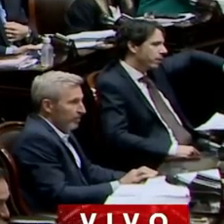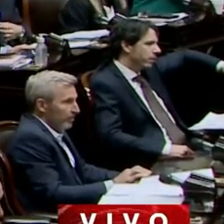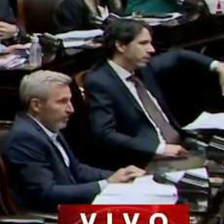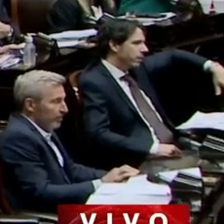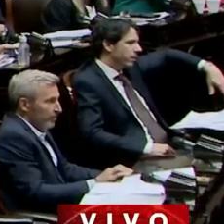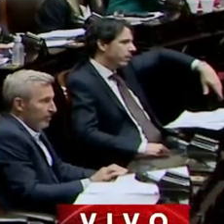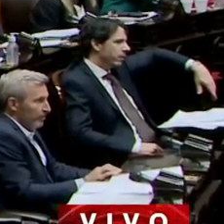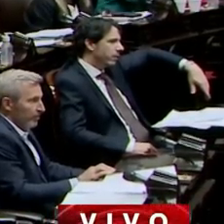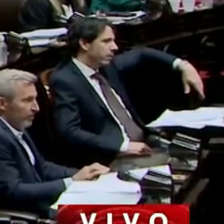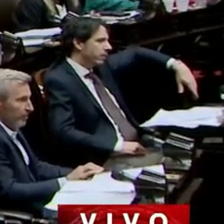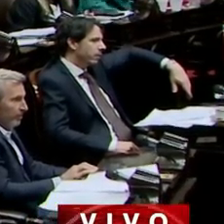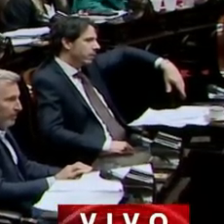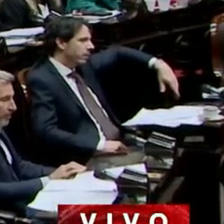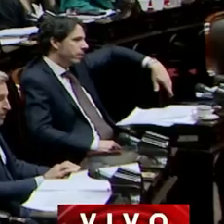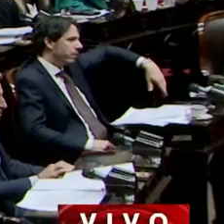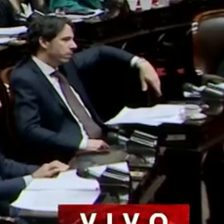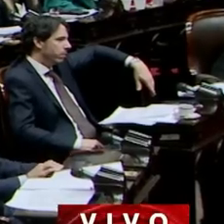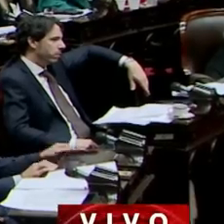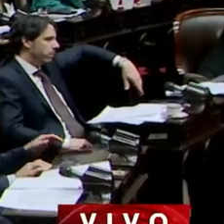Estamos esperando que se logueen.